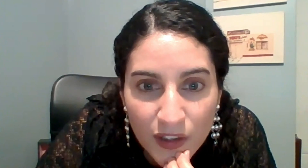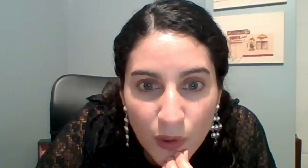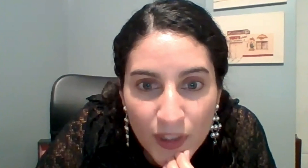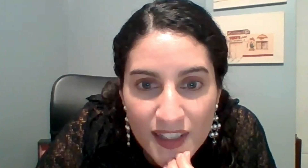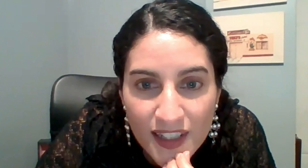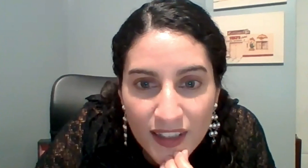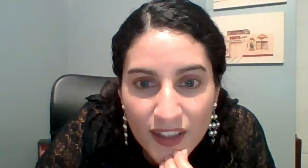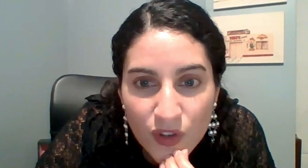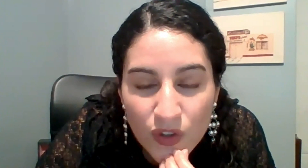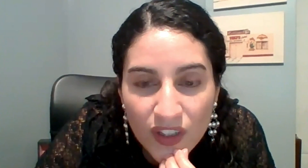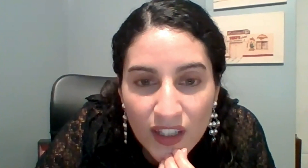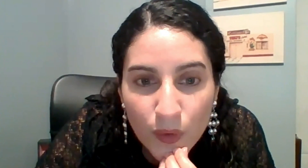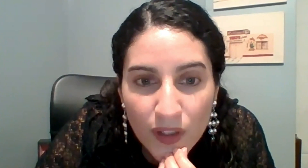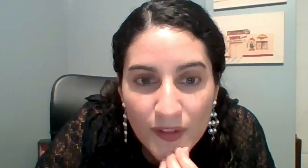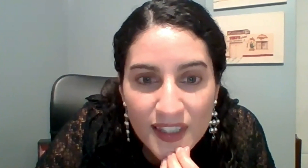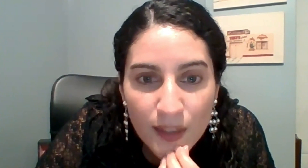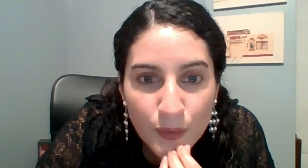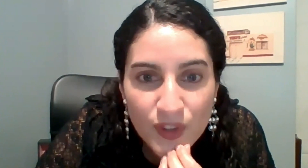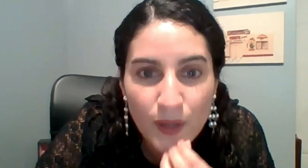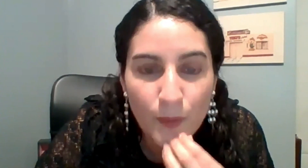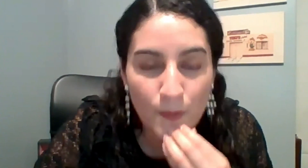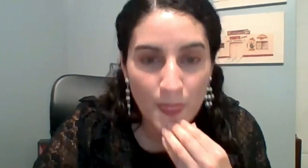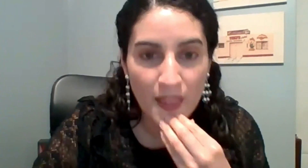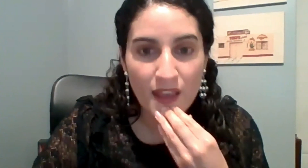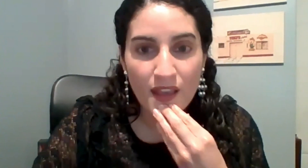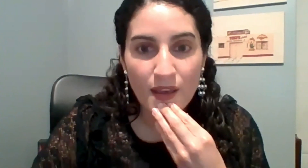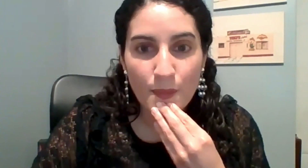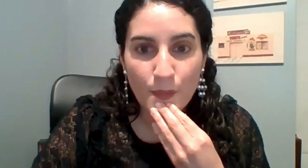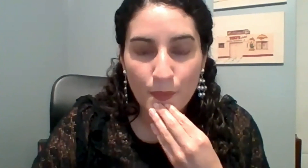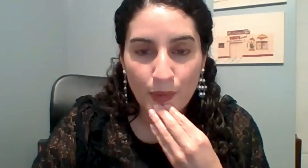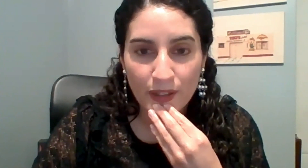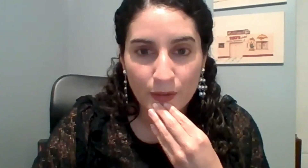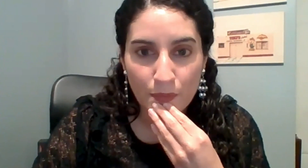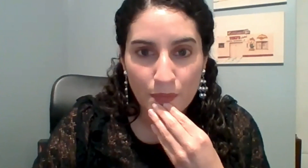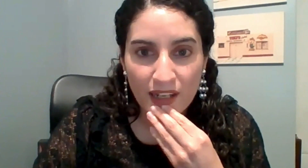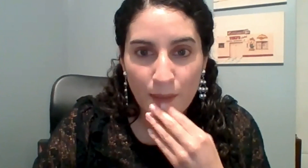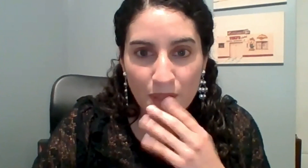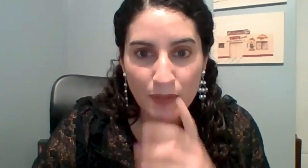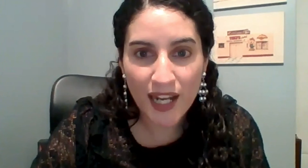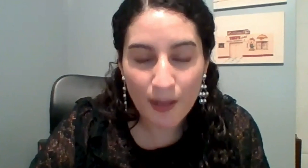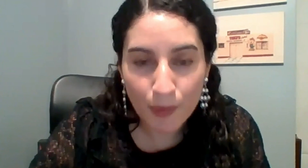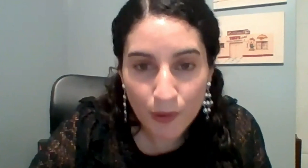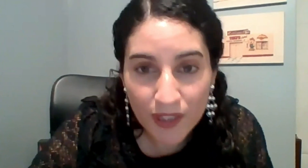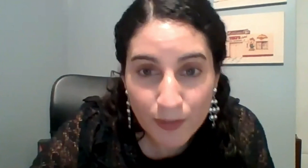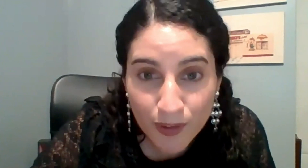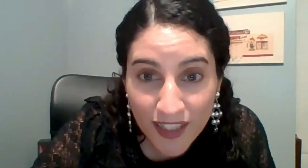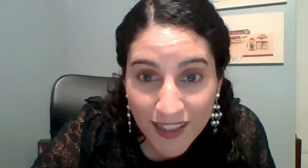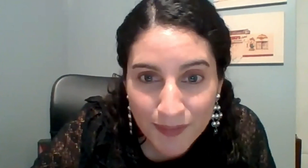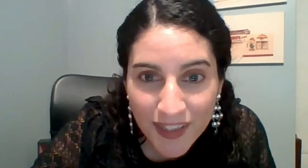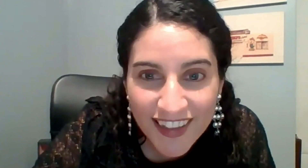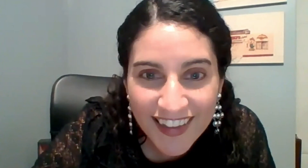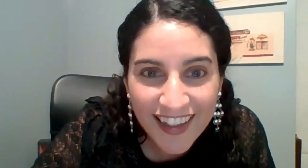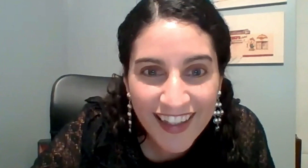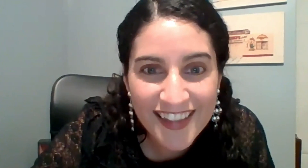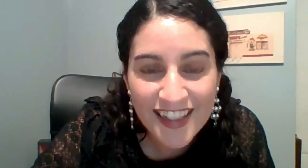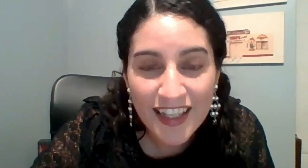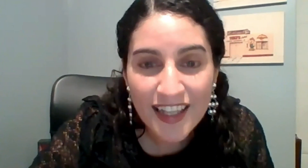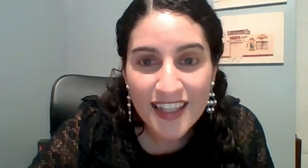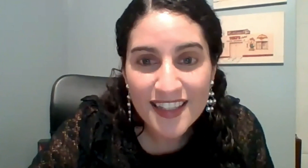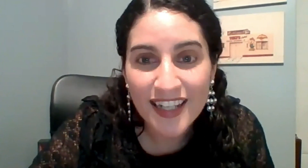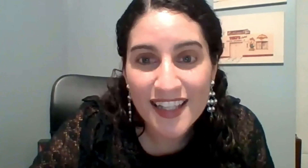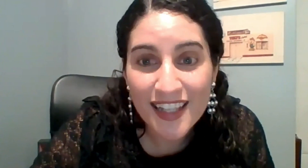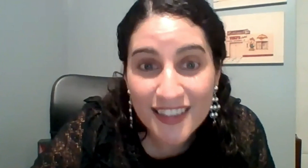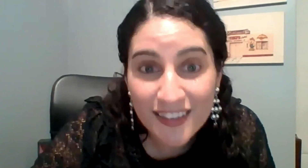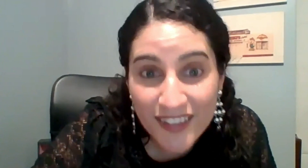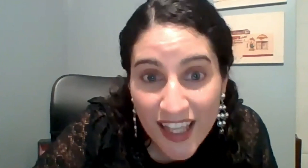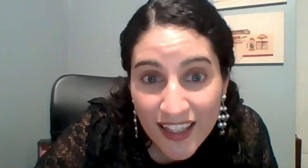educativo que nos presentan y solo se quedan una visita al museo? Bueno, la primera la puedo responder, que es